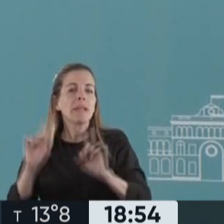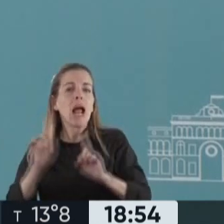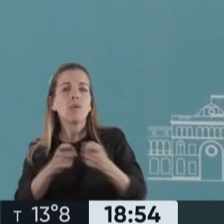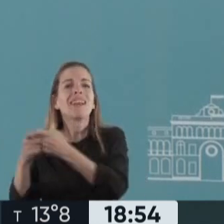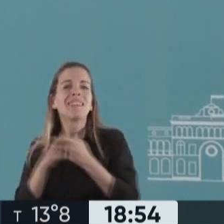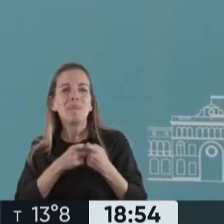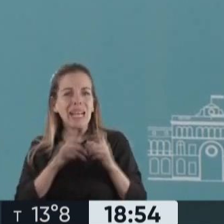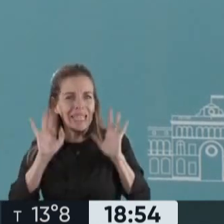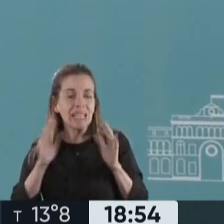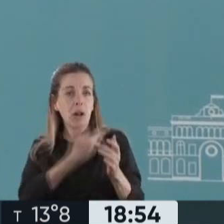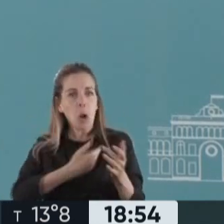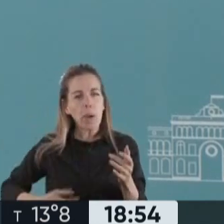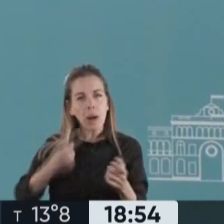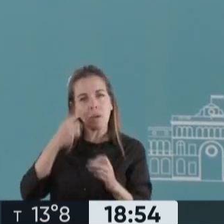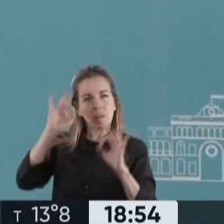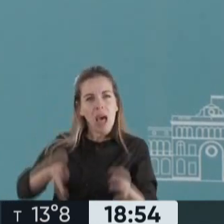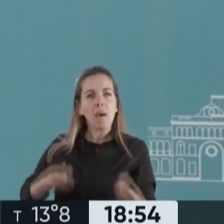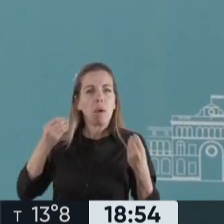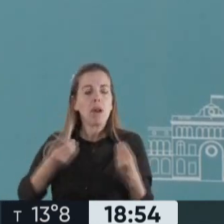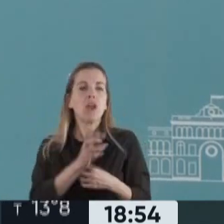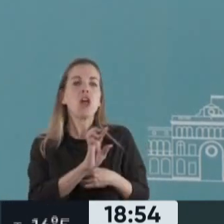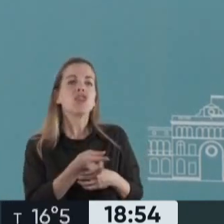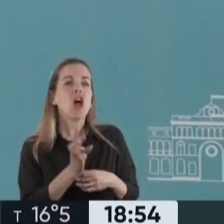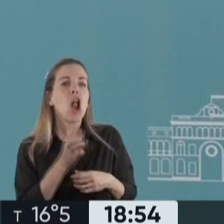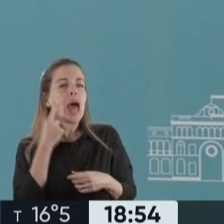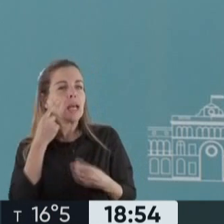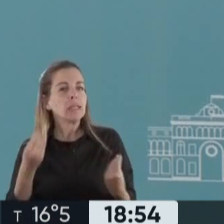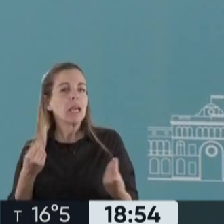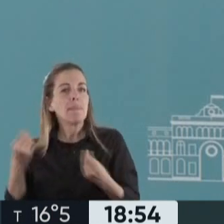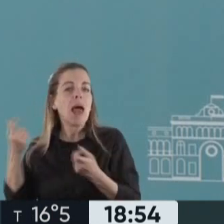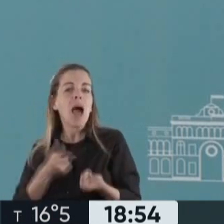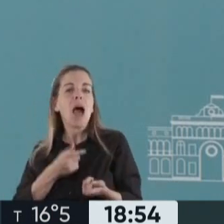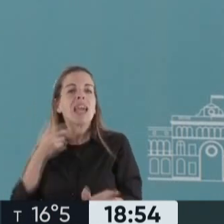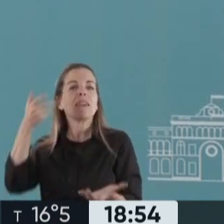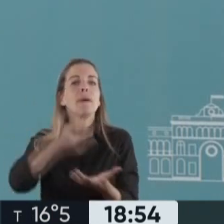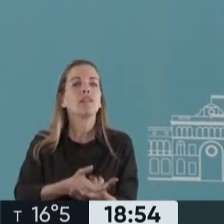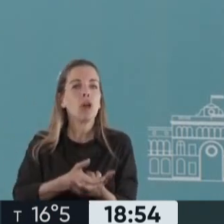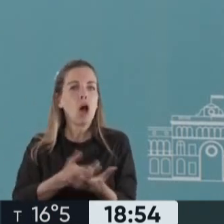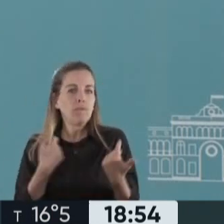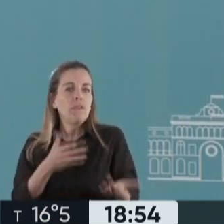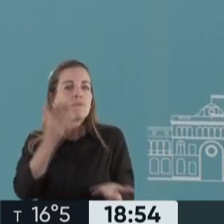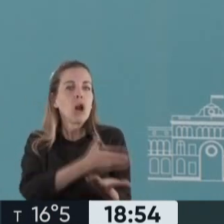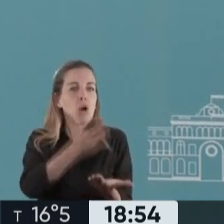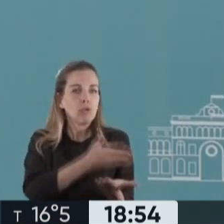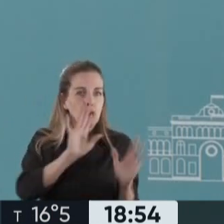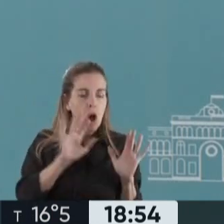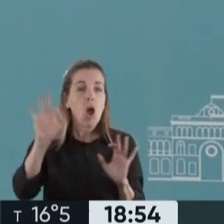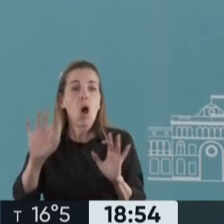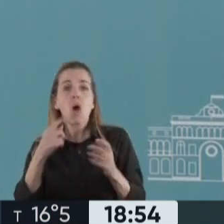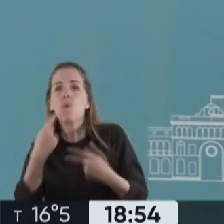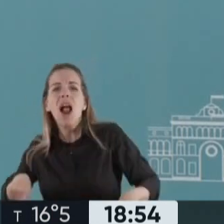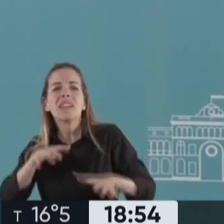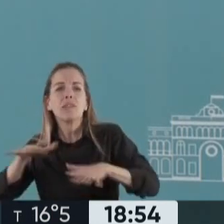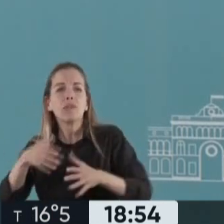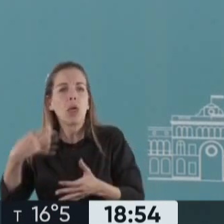tiene el gobierno sobre cuáles son aquellos dólares que van a inversiones productivas o aquellos temas que hay que resolver con urgencia en el momento. Por ejemplo,